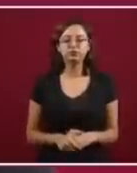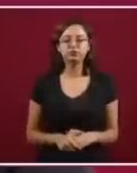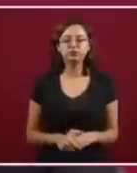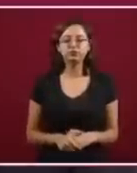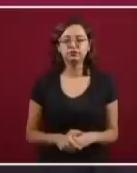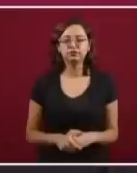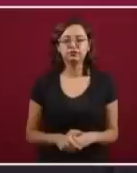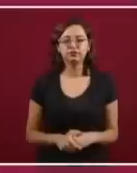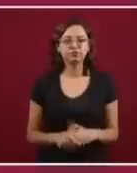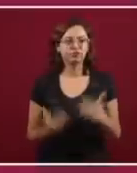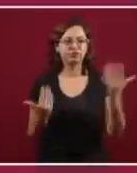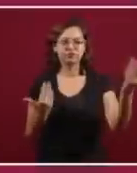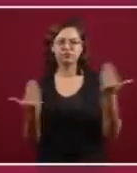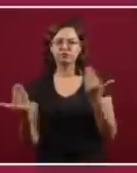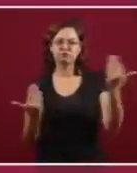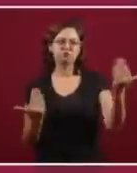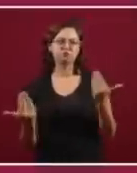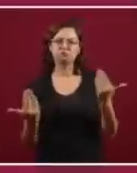no hay comparación